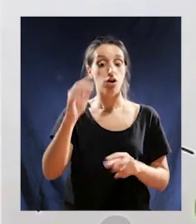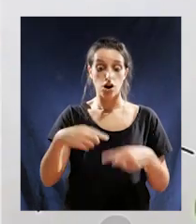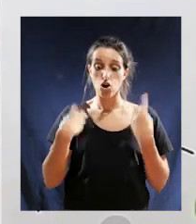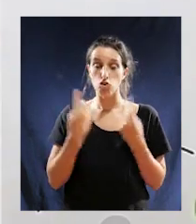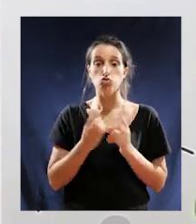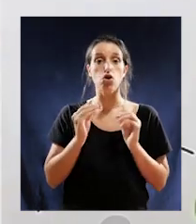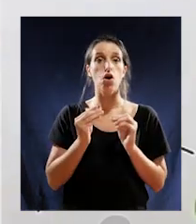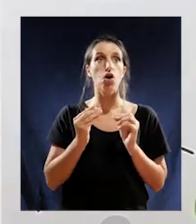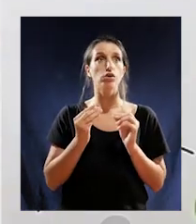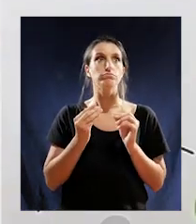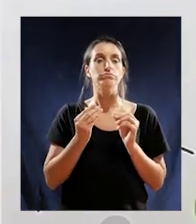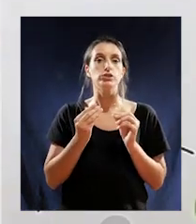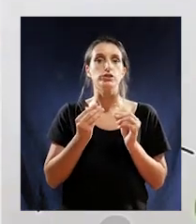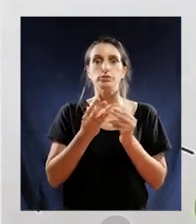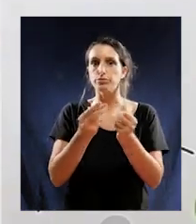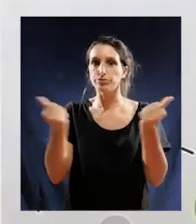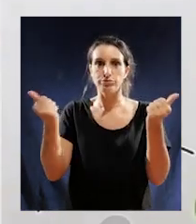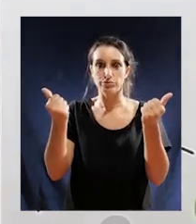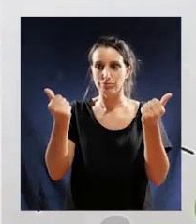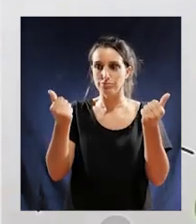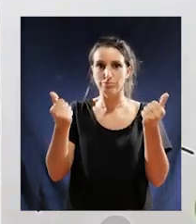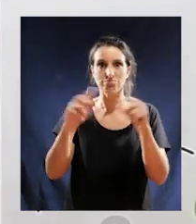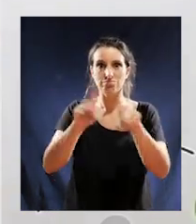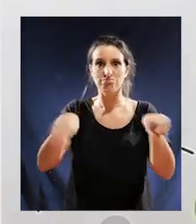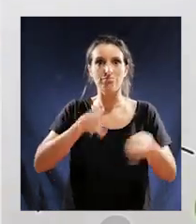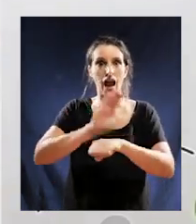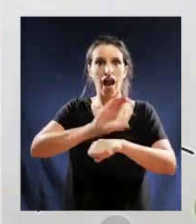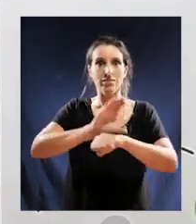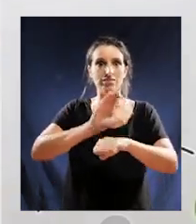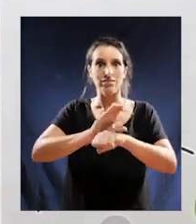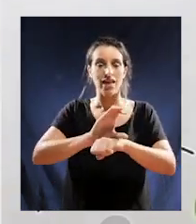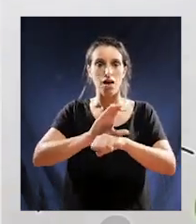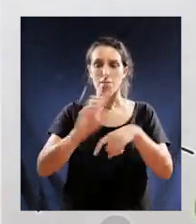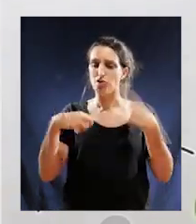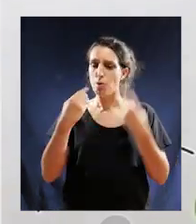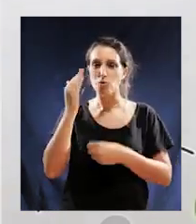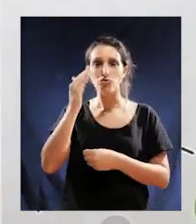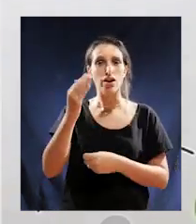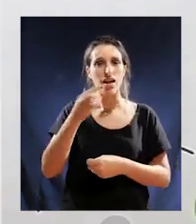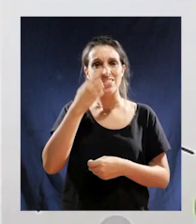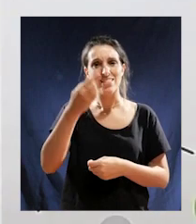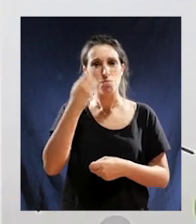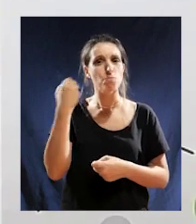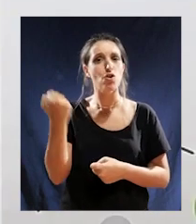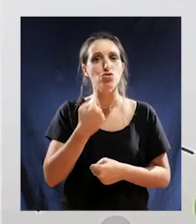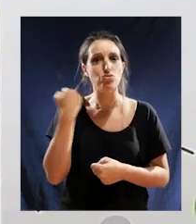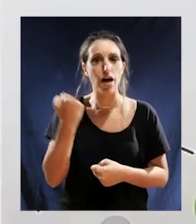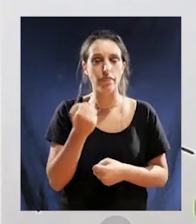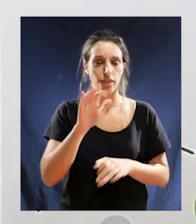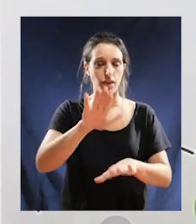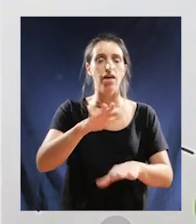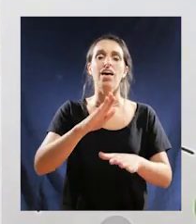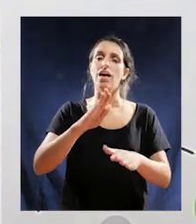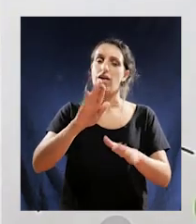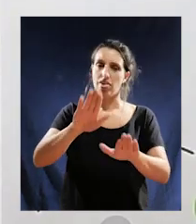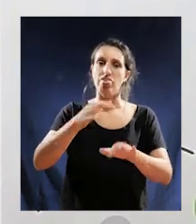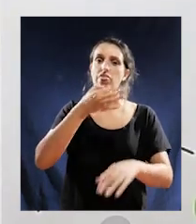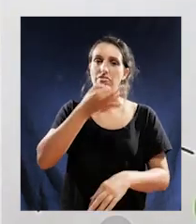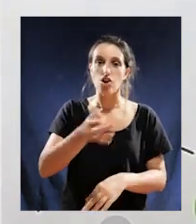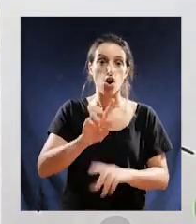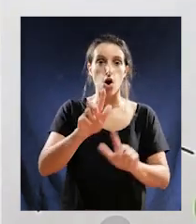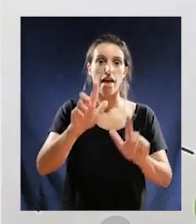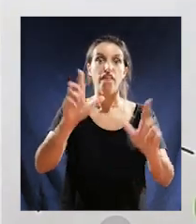profesores nos quedamos sin una herramienta que nos sostiene mucho a nosotros insisto no se está acabando la